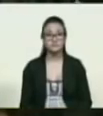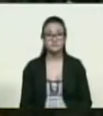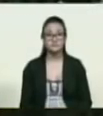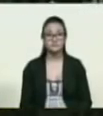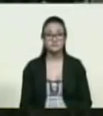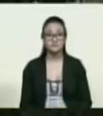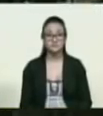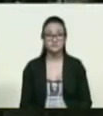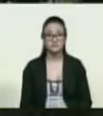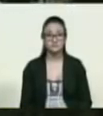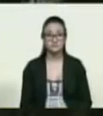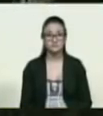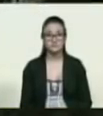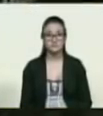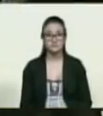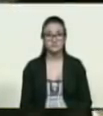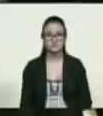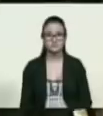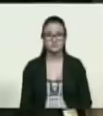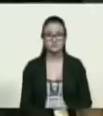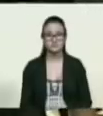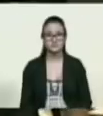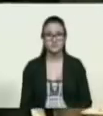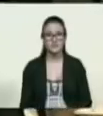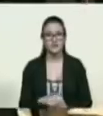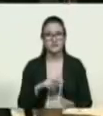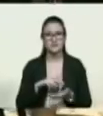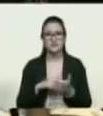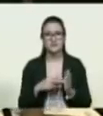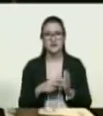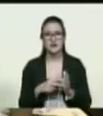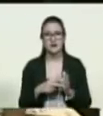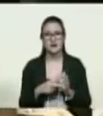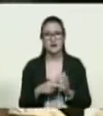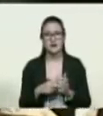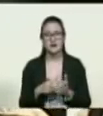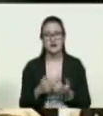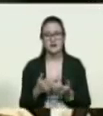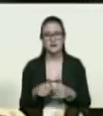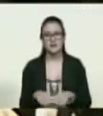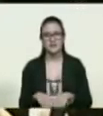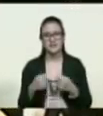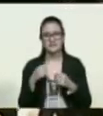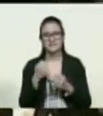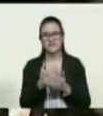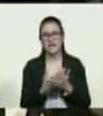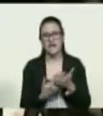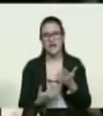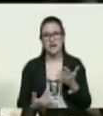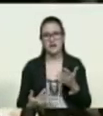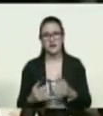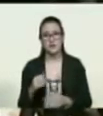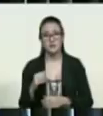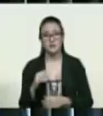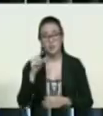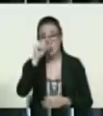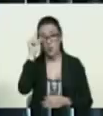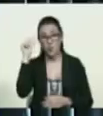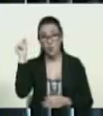significado un baño de sangre. A Borges no le importa, él vive en Bogotá, en una mansión,